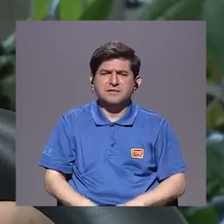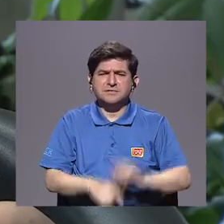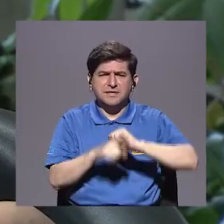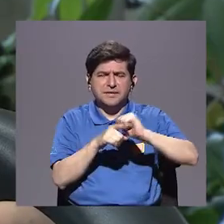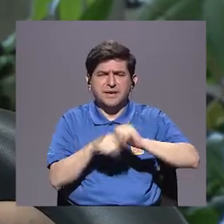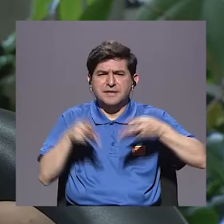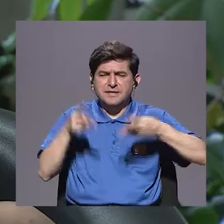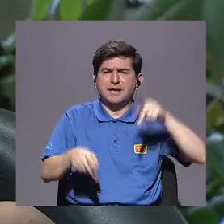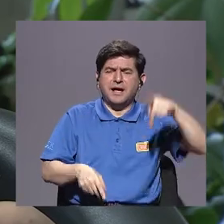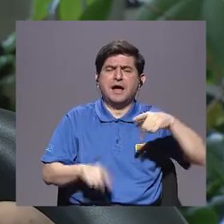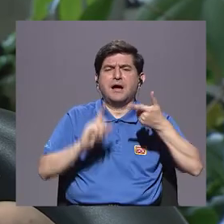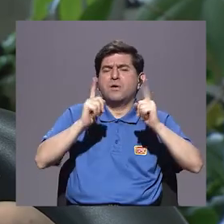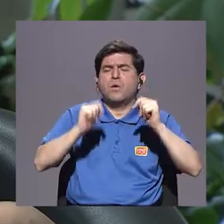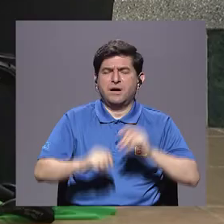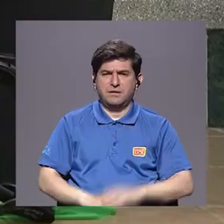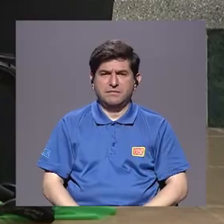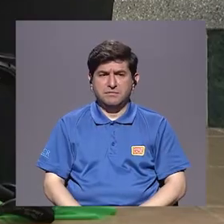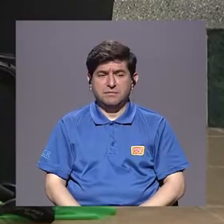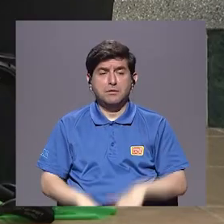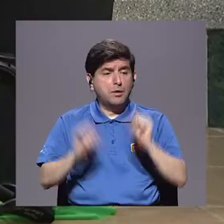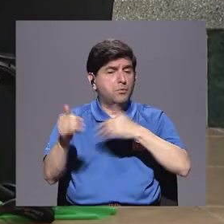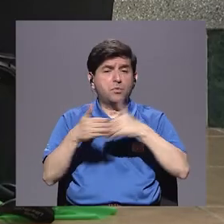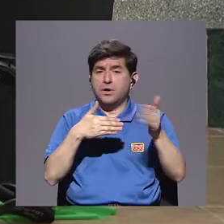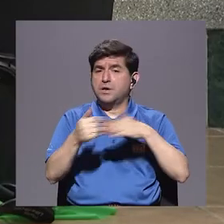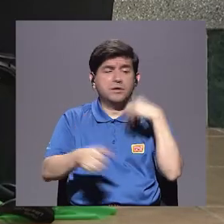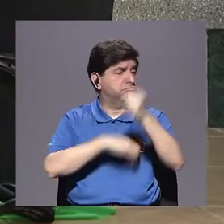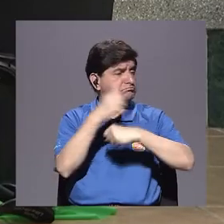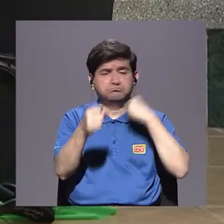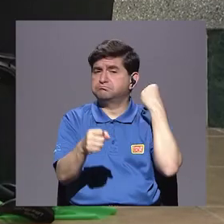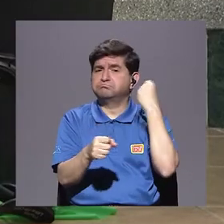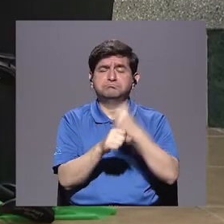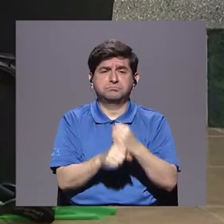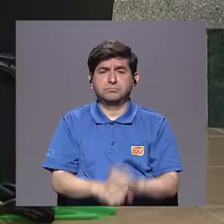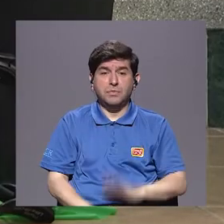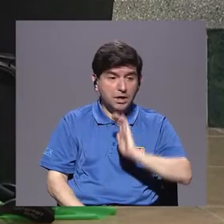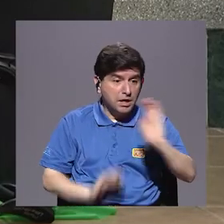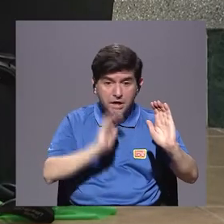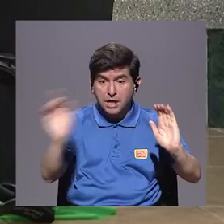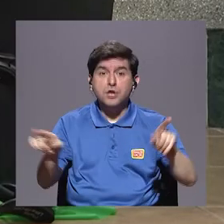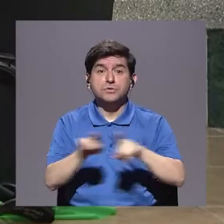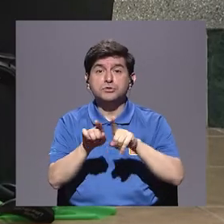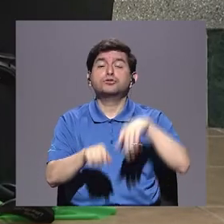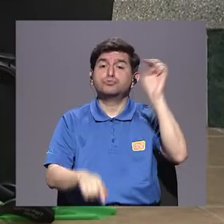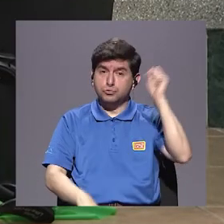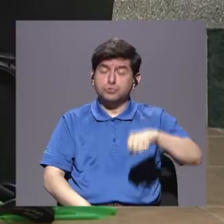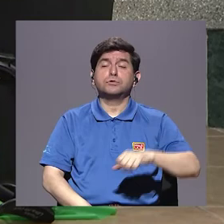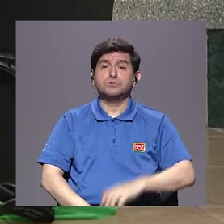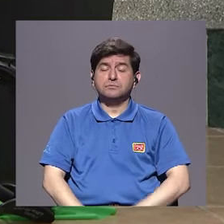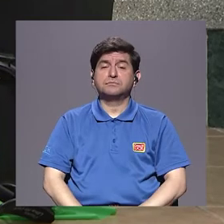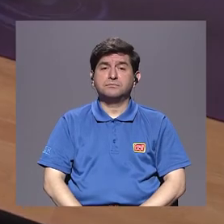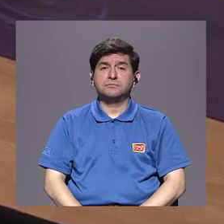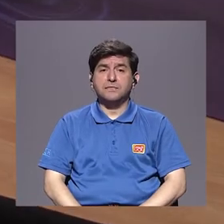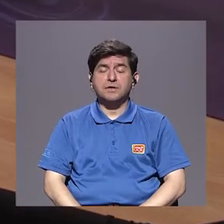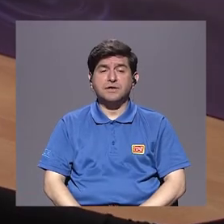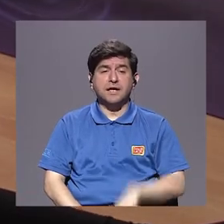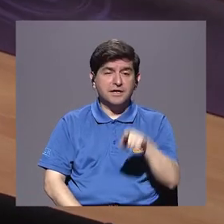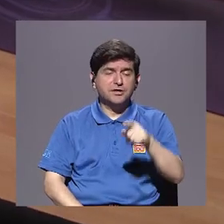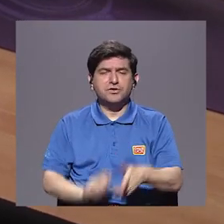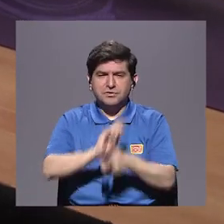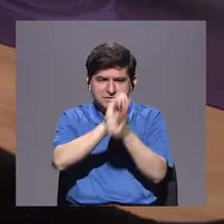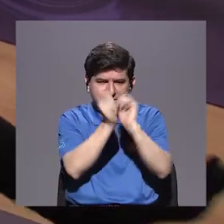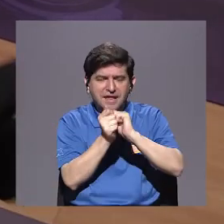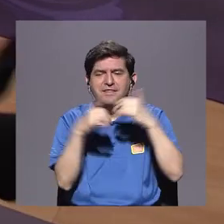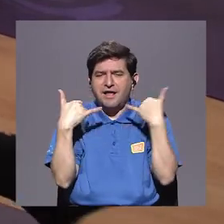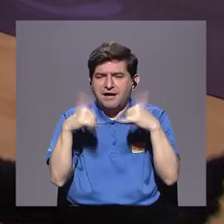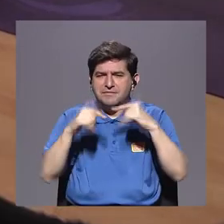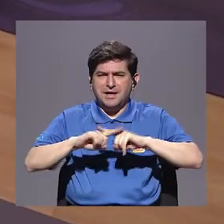de Pilates? Pilates puede darse a cualquier edad, ¿verdad? Incluso niños. Se adapta al juego, puede